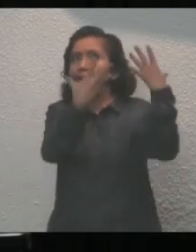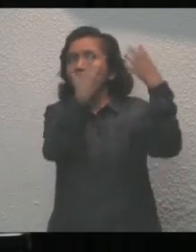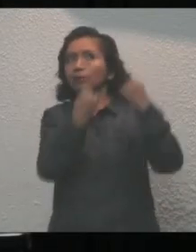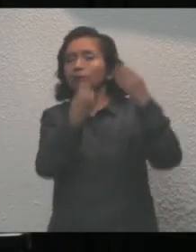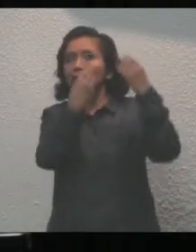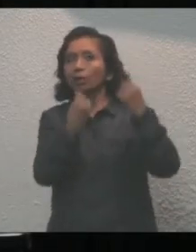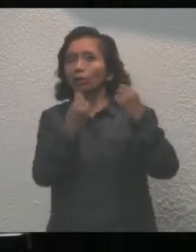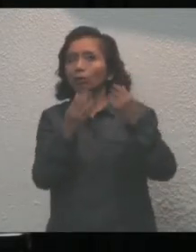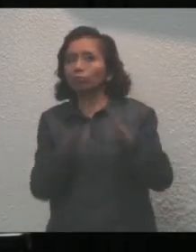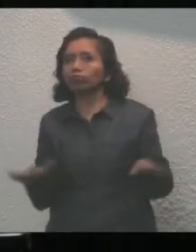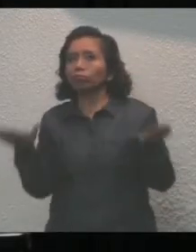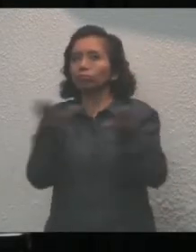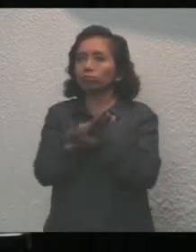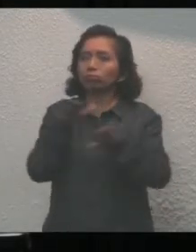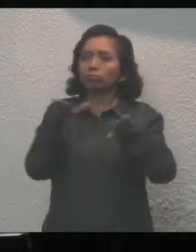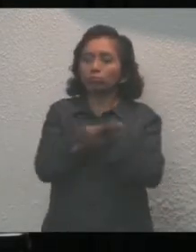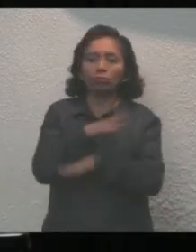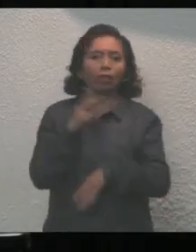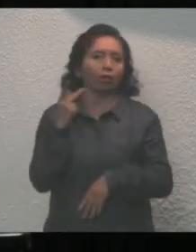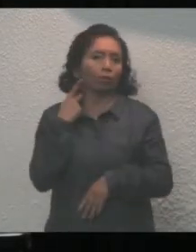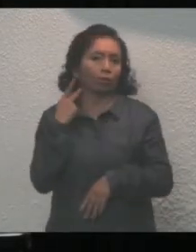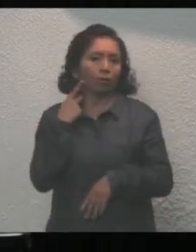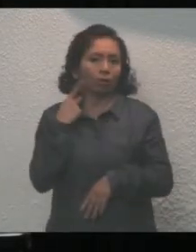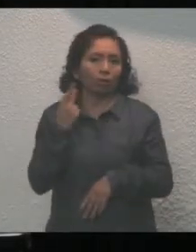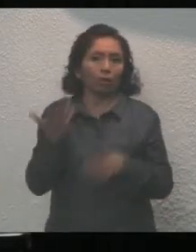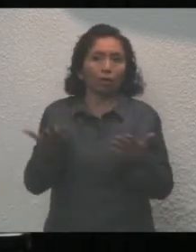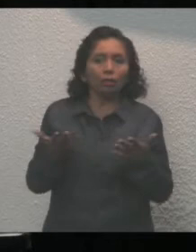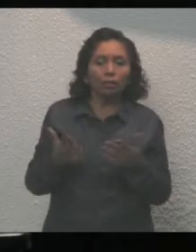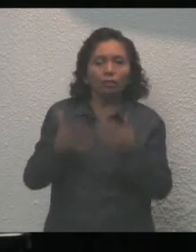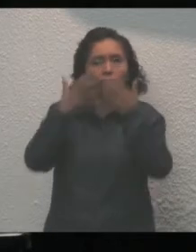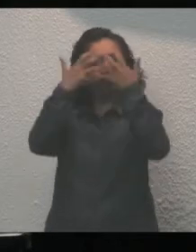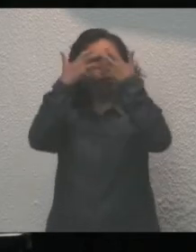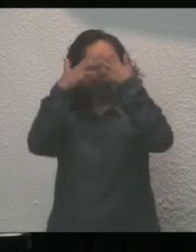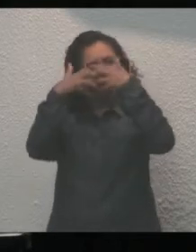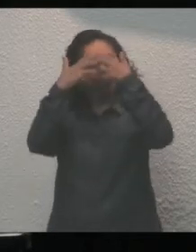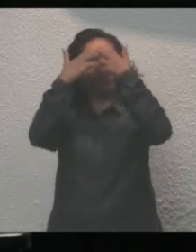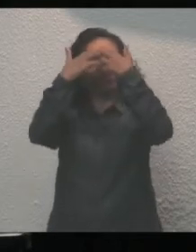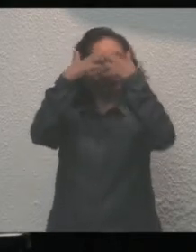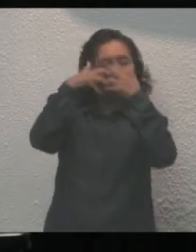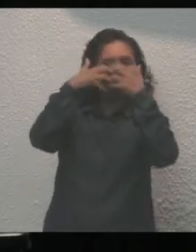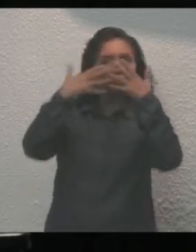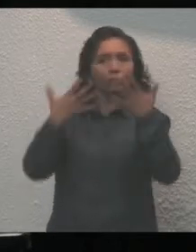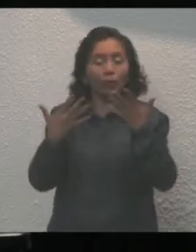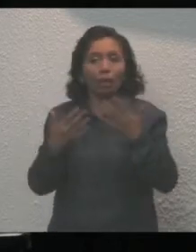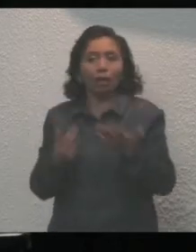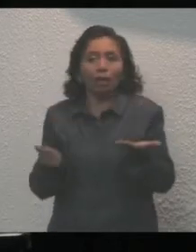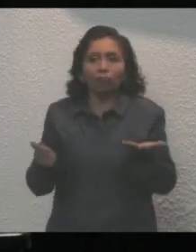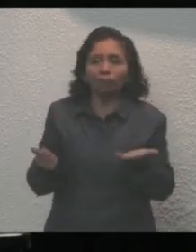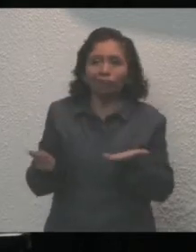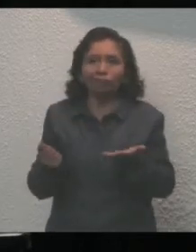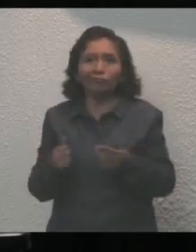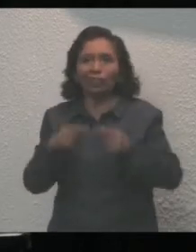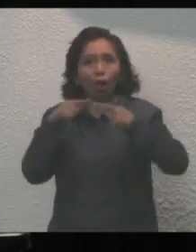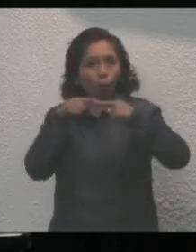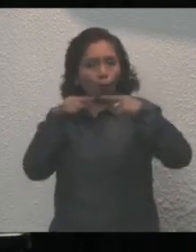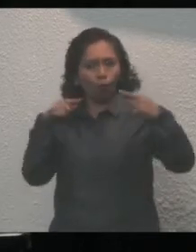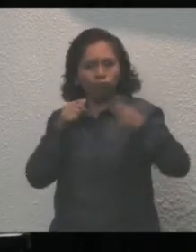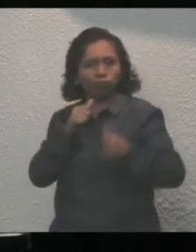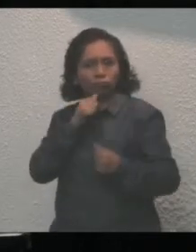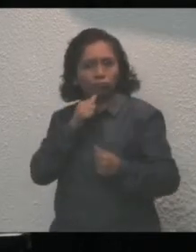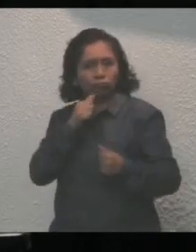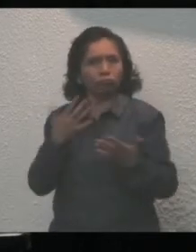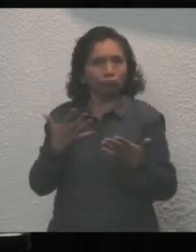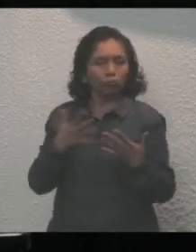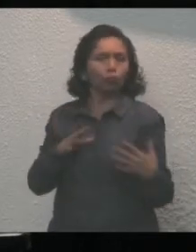reformular la manera de hacer política, a ser más conscientes que aún desde la oposición las